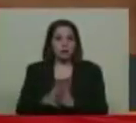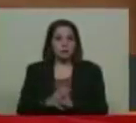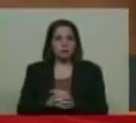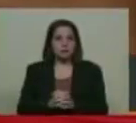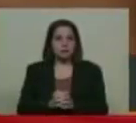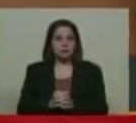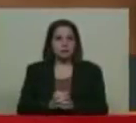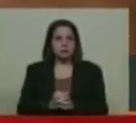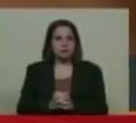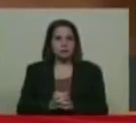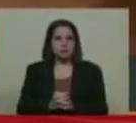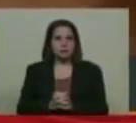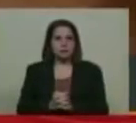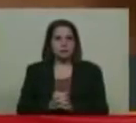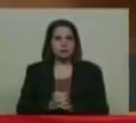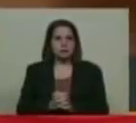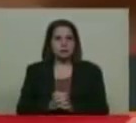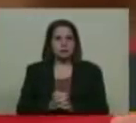Gracias.